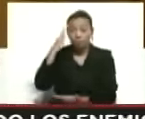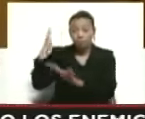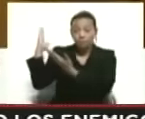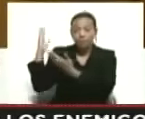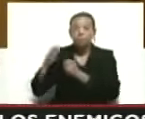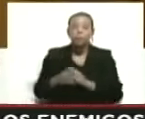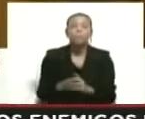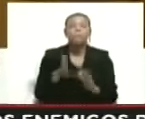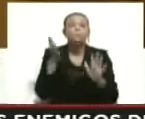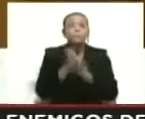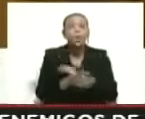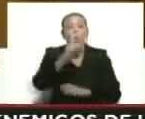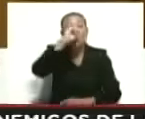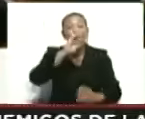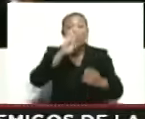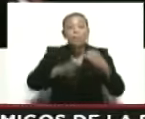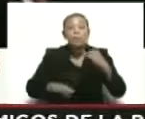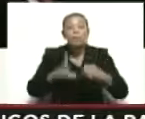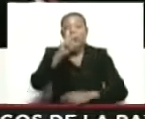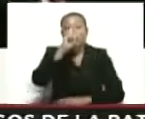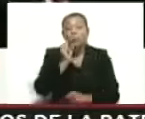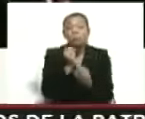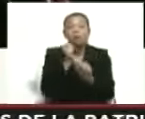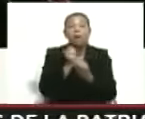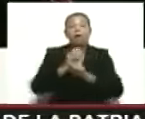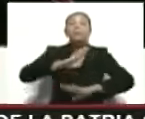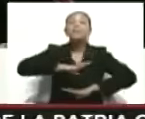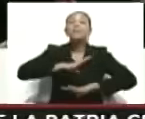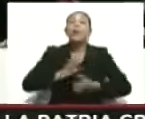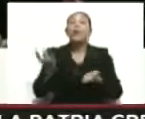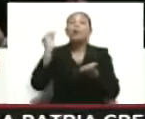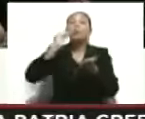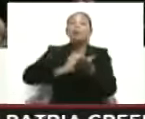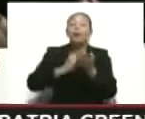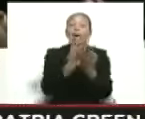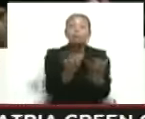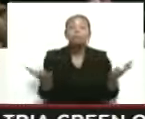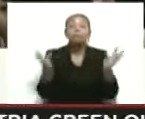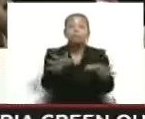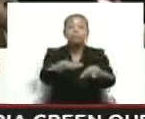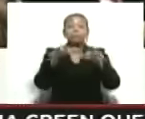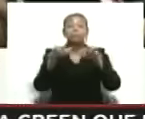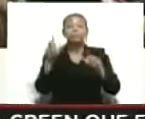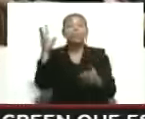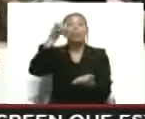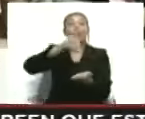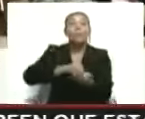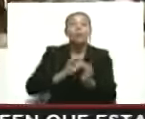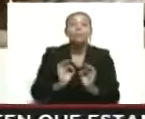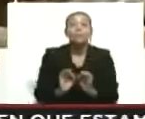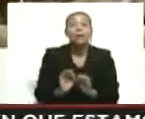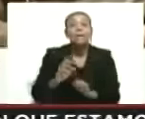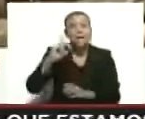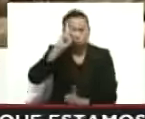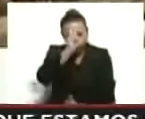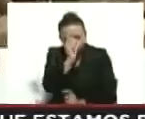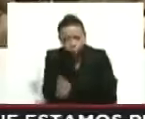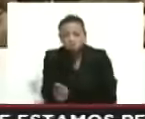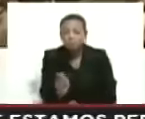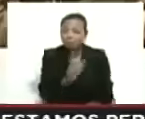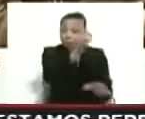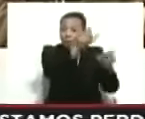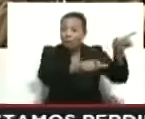de mucha satisfacción estar nuevamente acá. Porque primero quiero reconocerle los